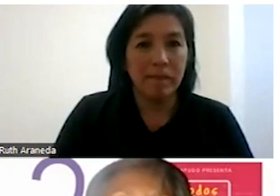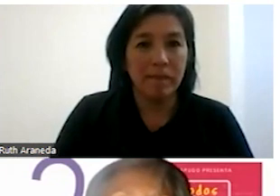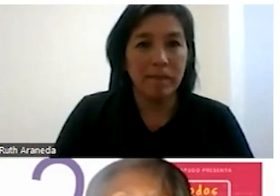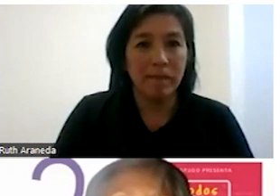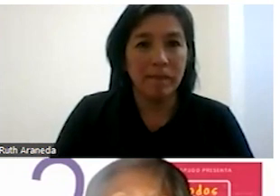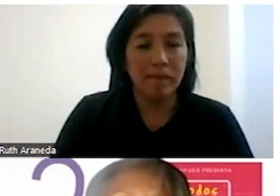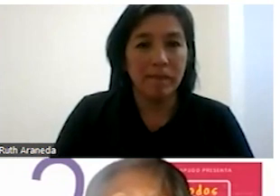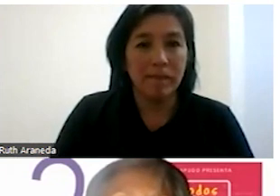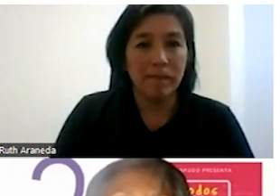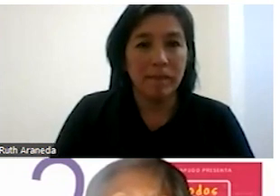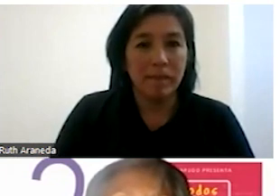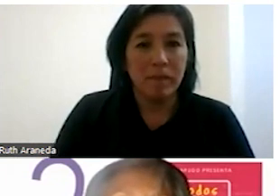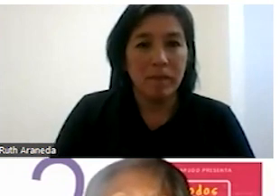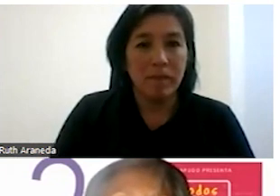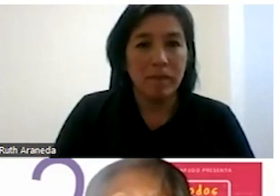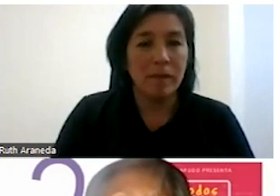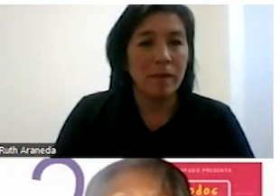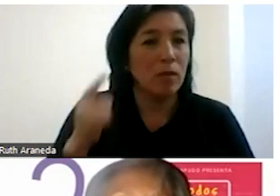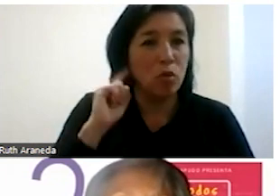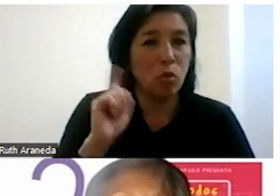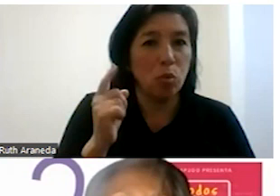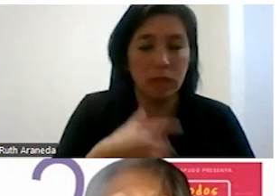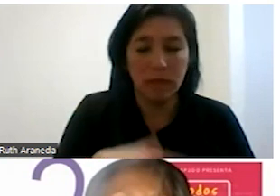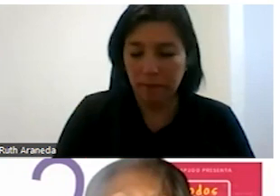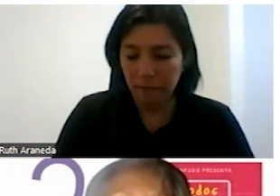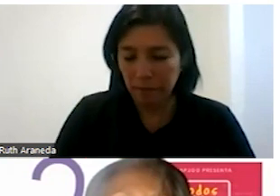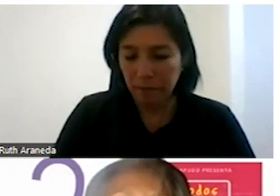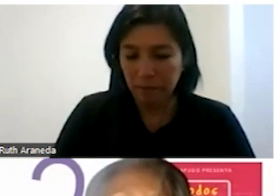¿Aló? No te escuchamos.